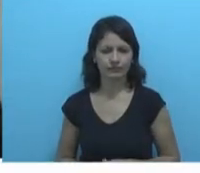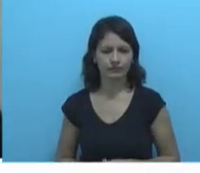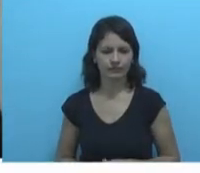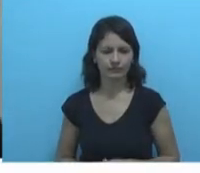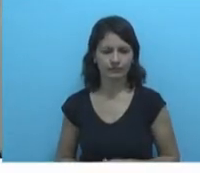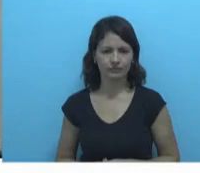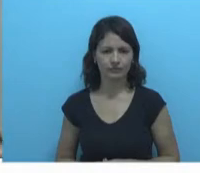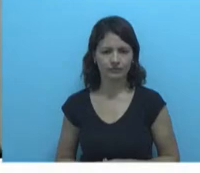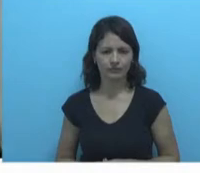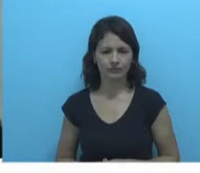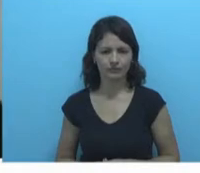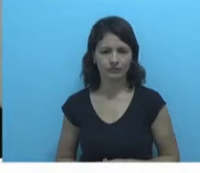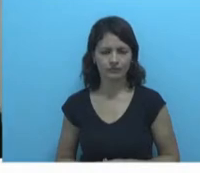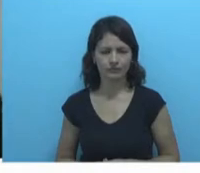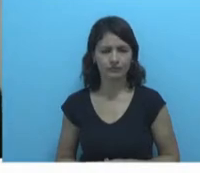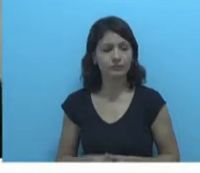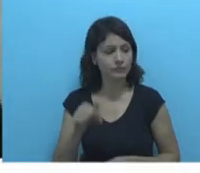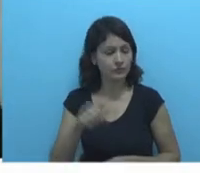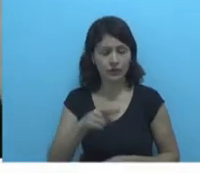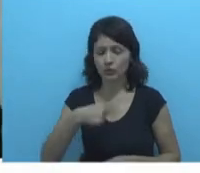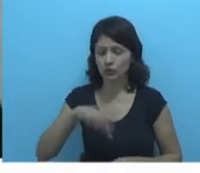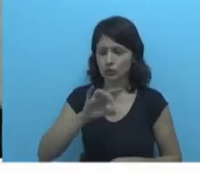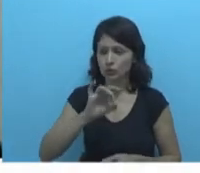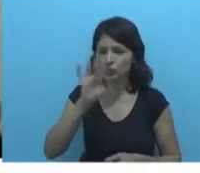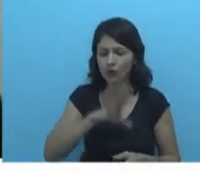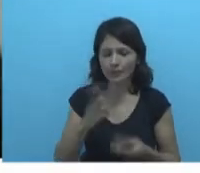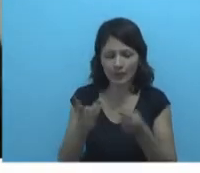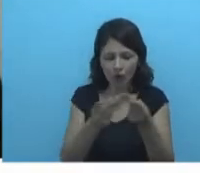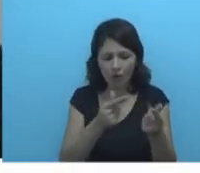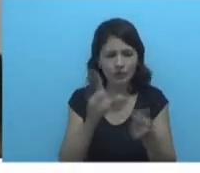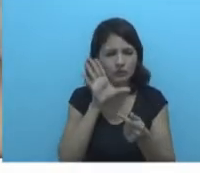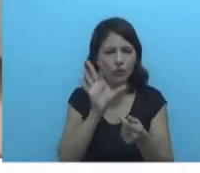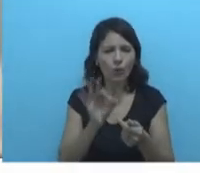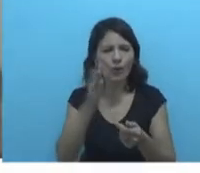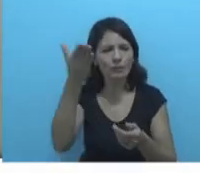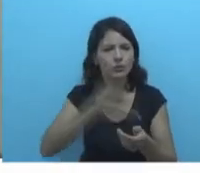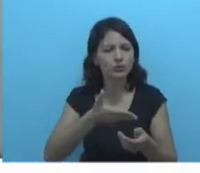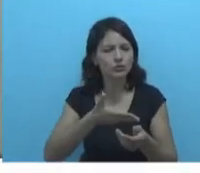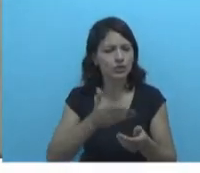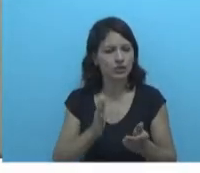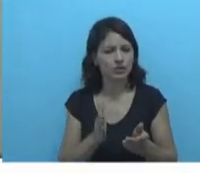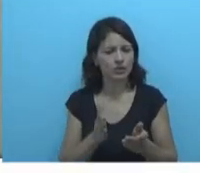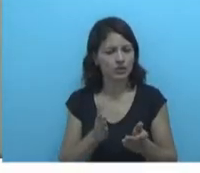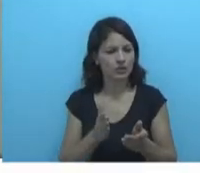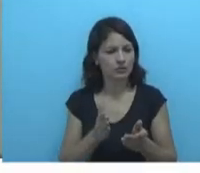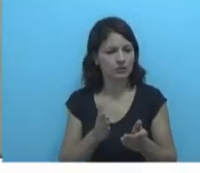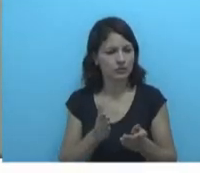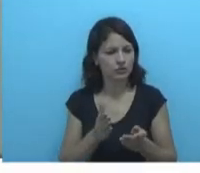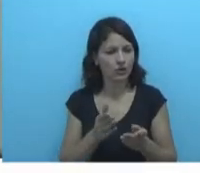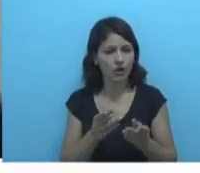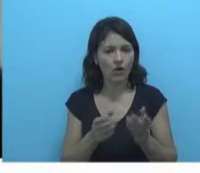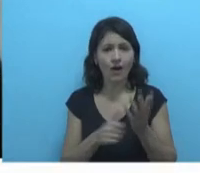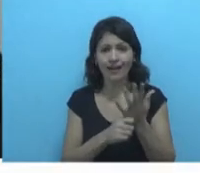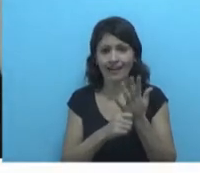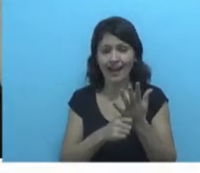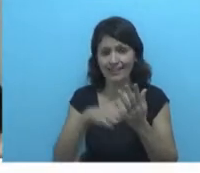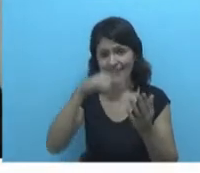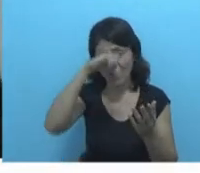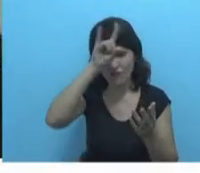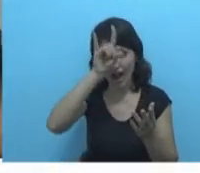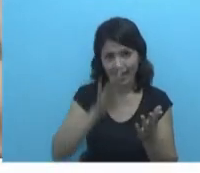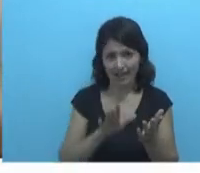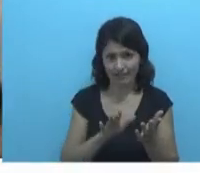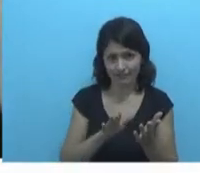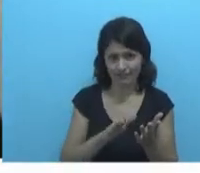Ahora nuestro consumo es de solo el 50% de carne vacuna, en el 70 era del 92%. Y tenemos